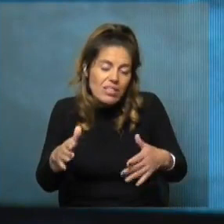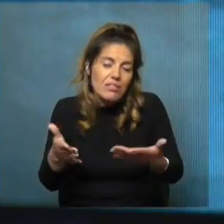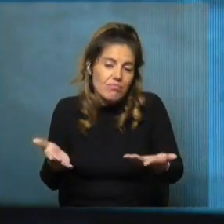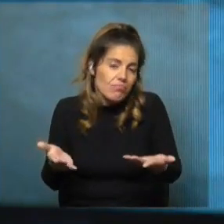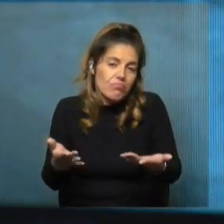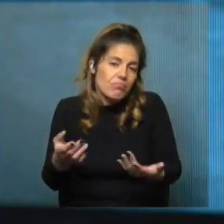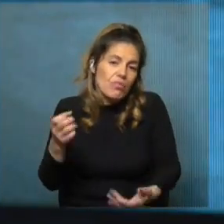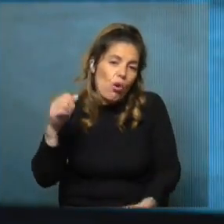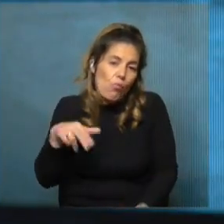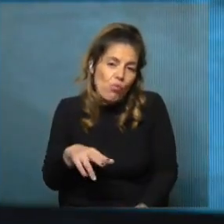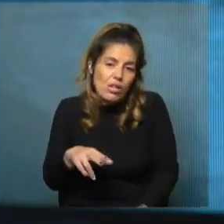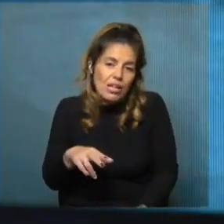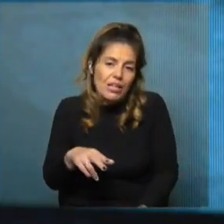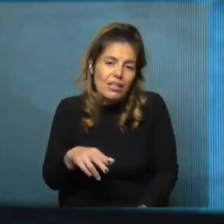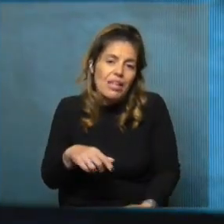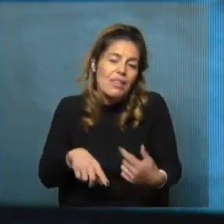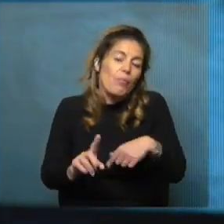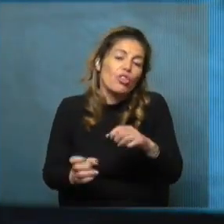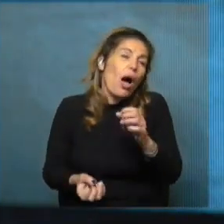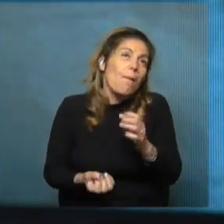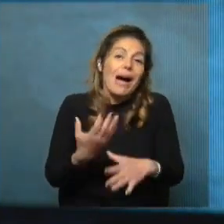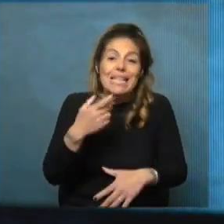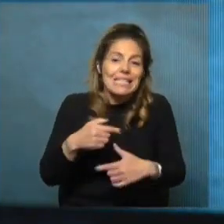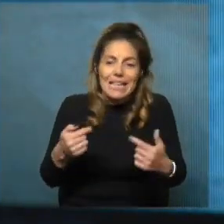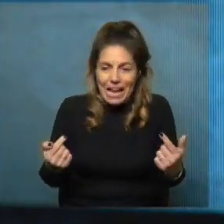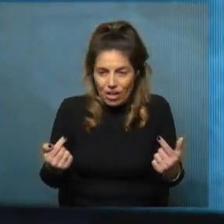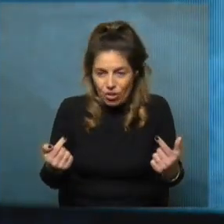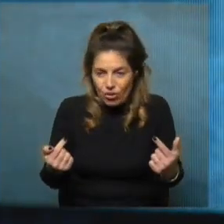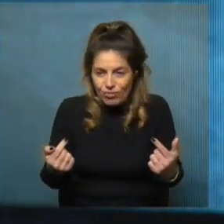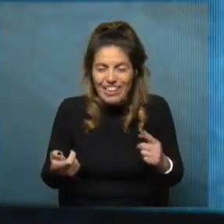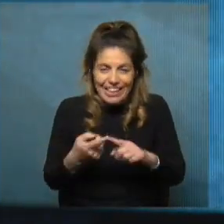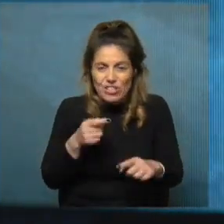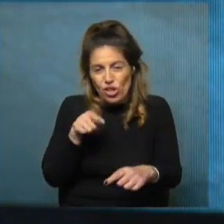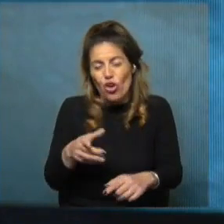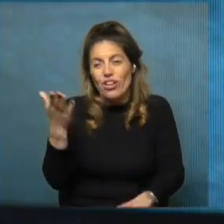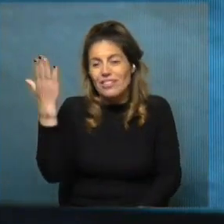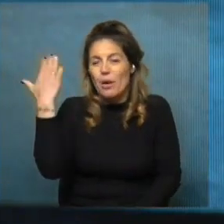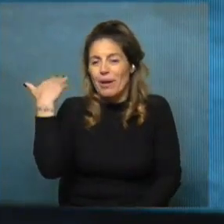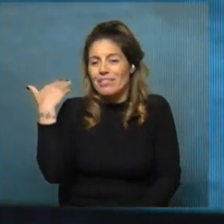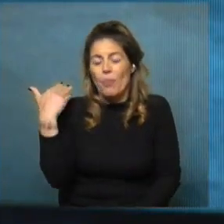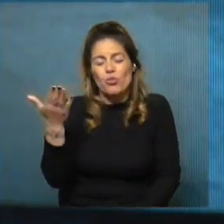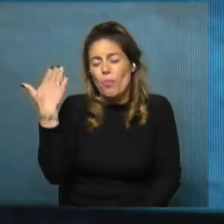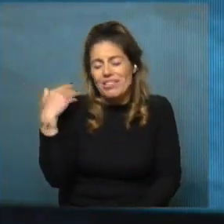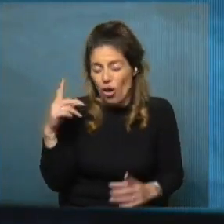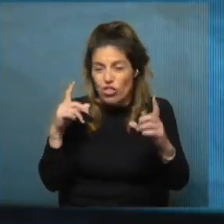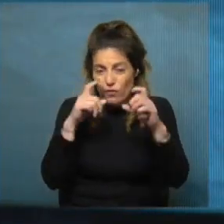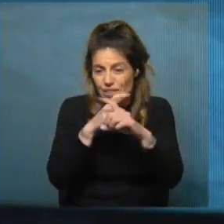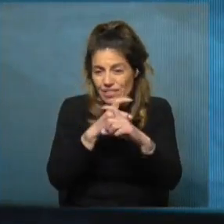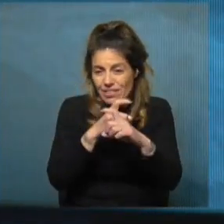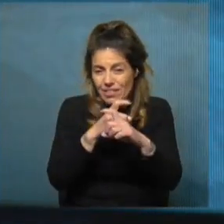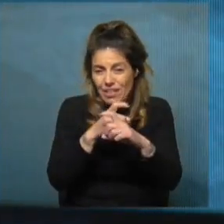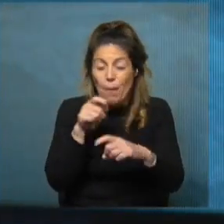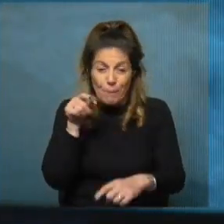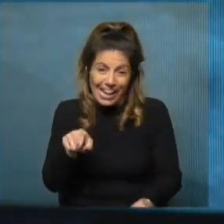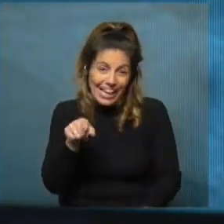este en las que de pronto aparece alguna cosa que tiene que ver con ese pasado porque es un pasado muy duro para